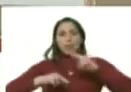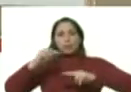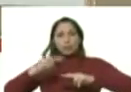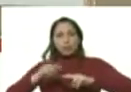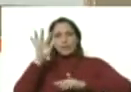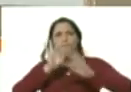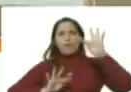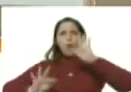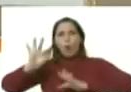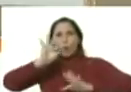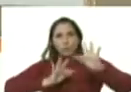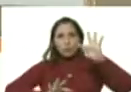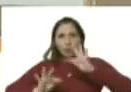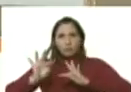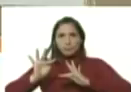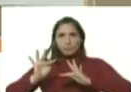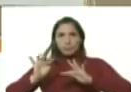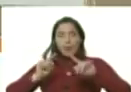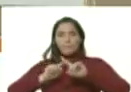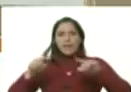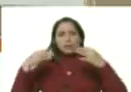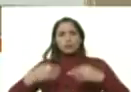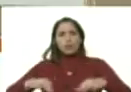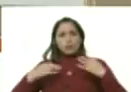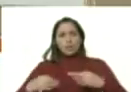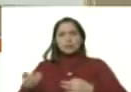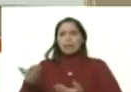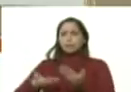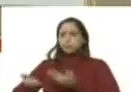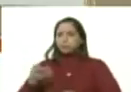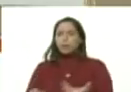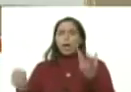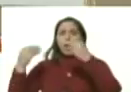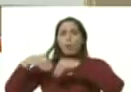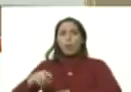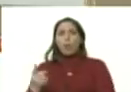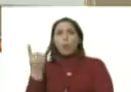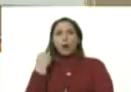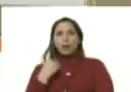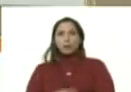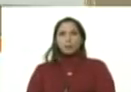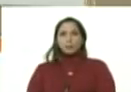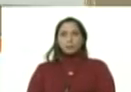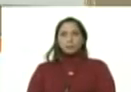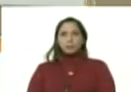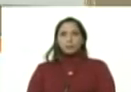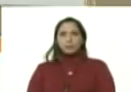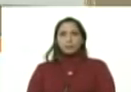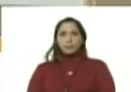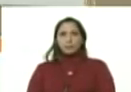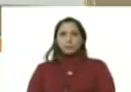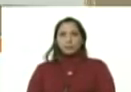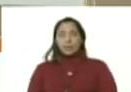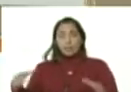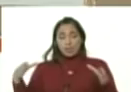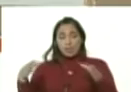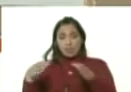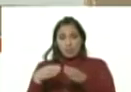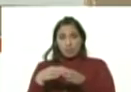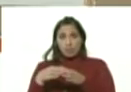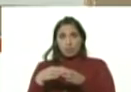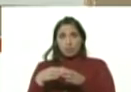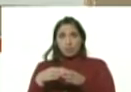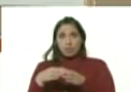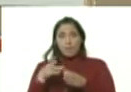fórmula para normalizar la relación. Y ayer dio sus frutos. Ayer hubo una reunión entre